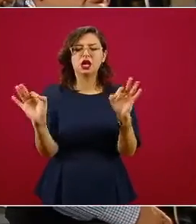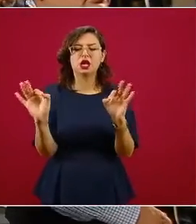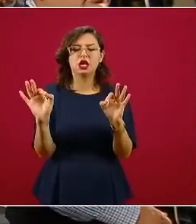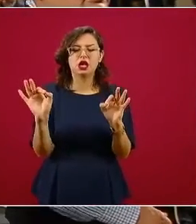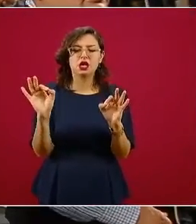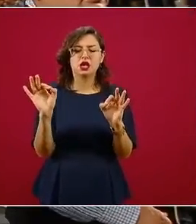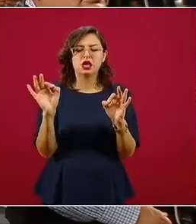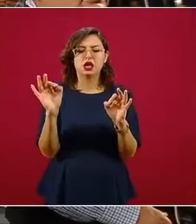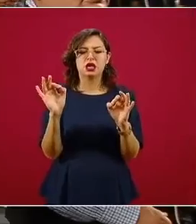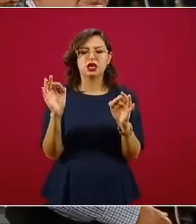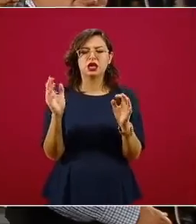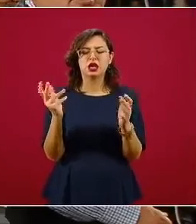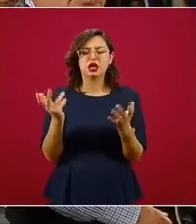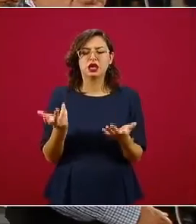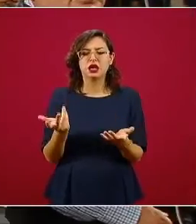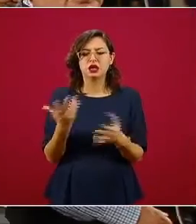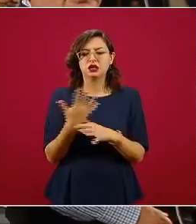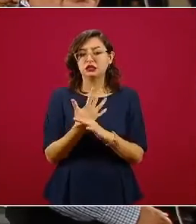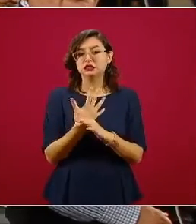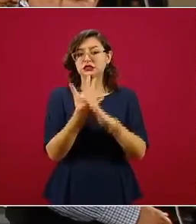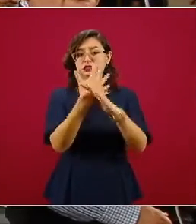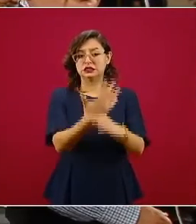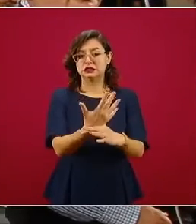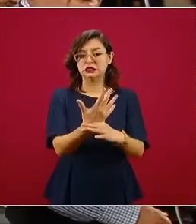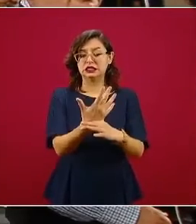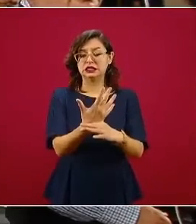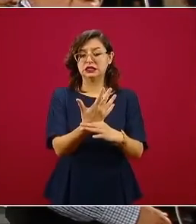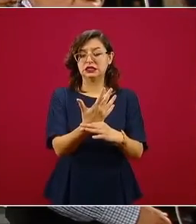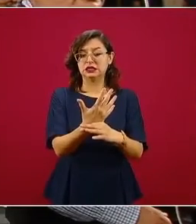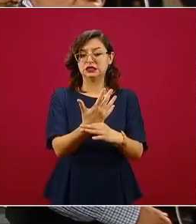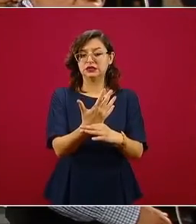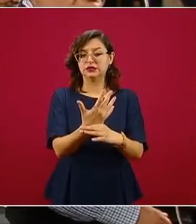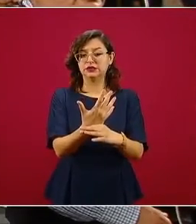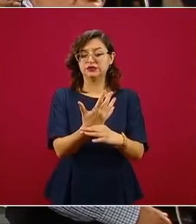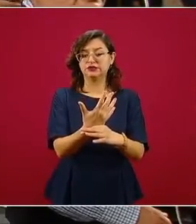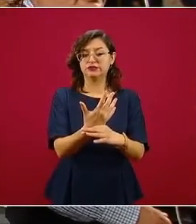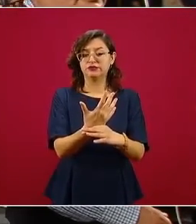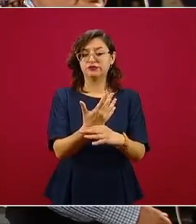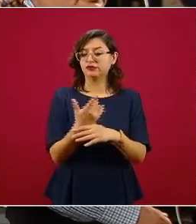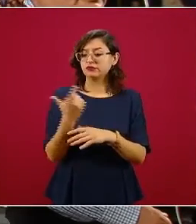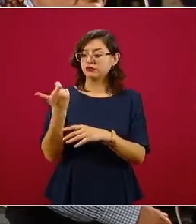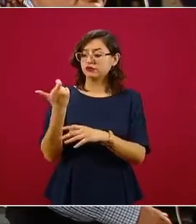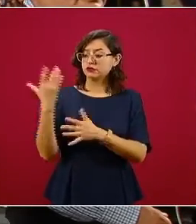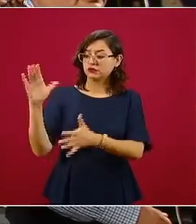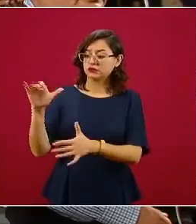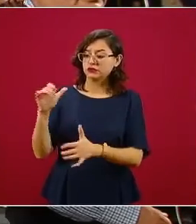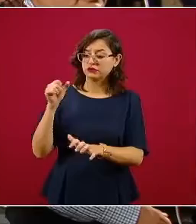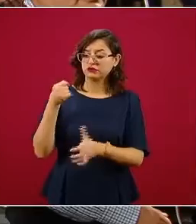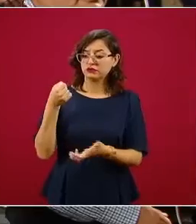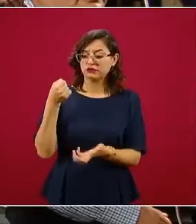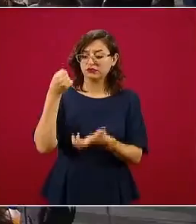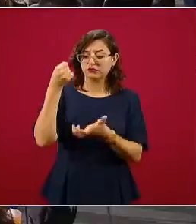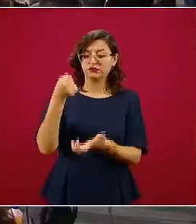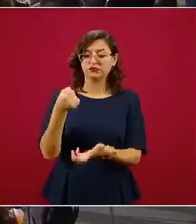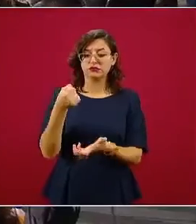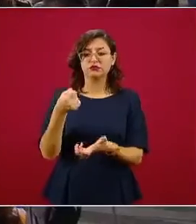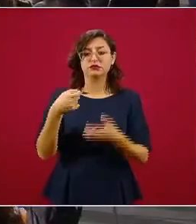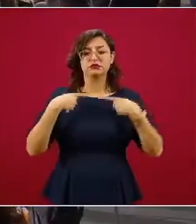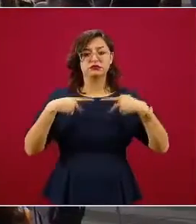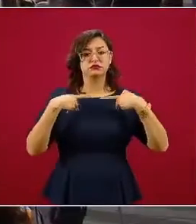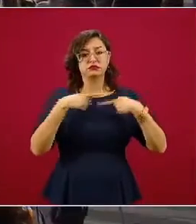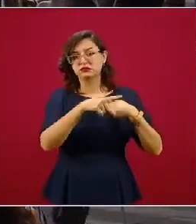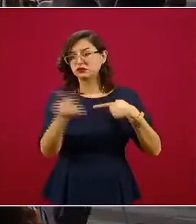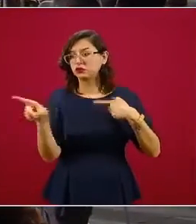dar, decía él, por qué no dar este tipo de apoyo a través de este recurso, el apoyo a los